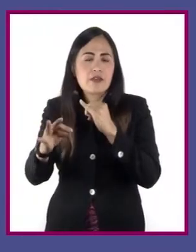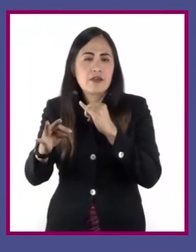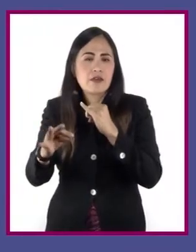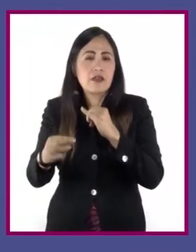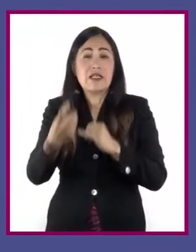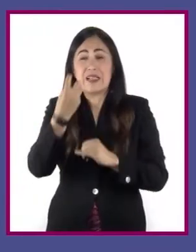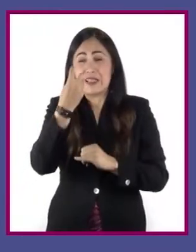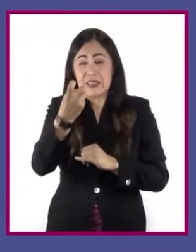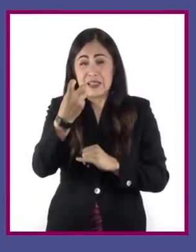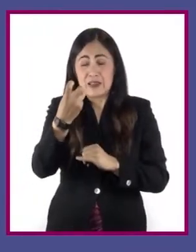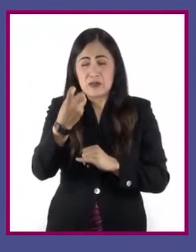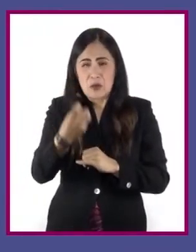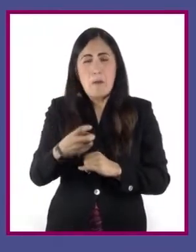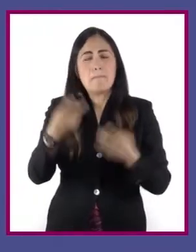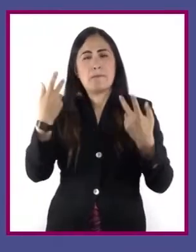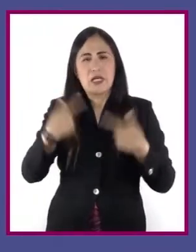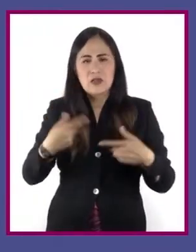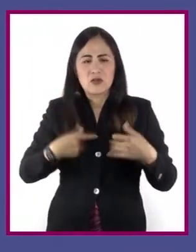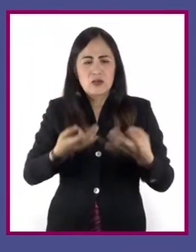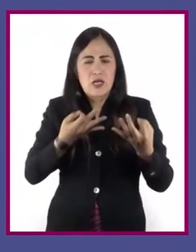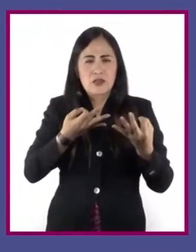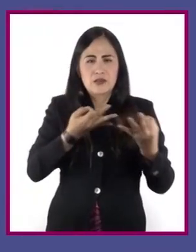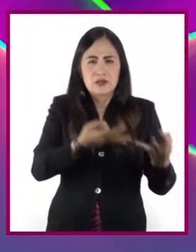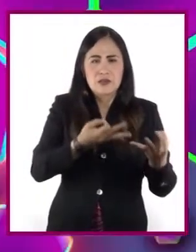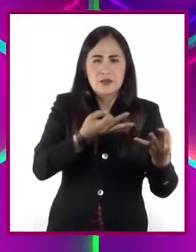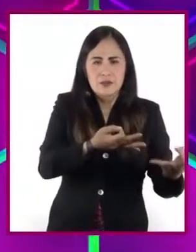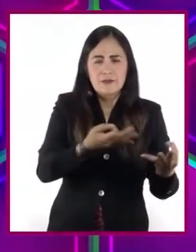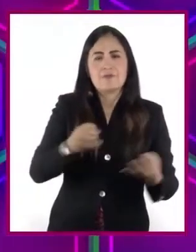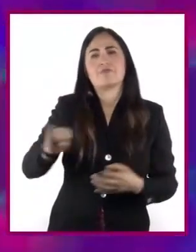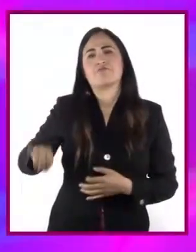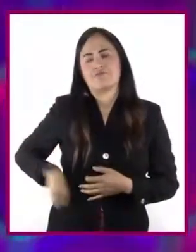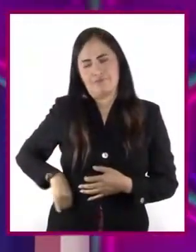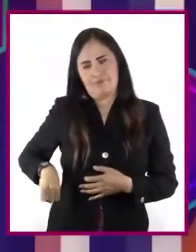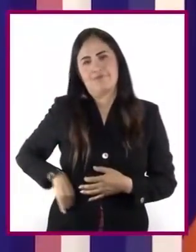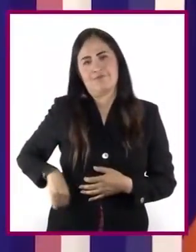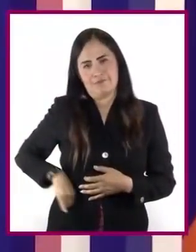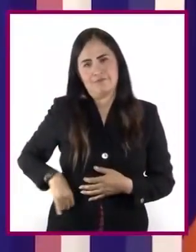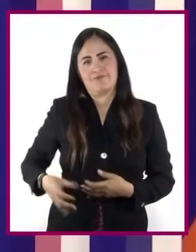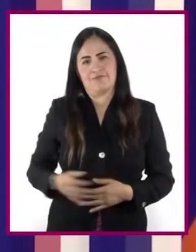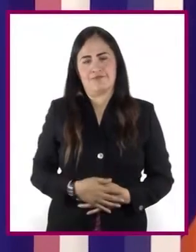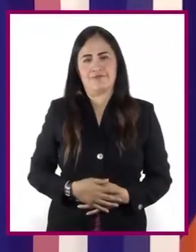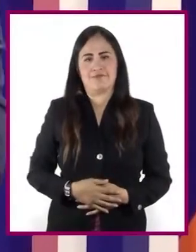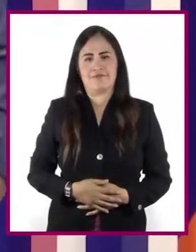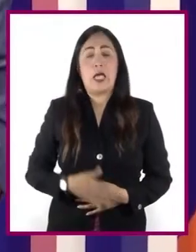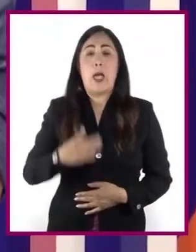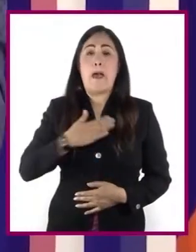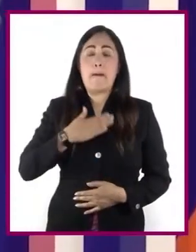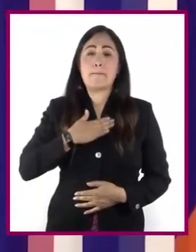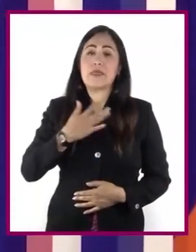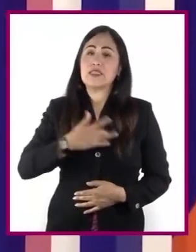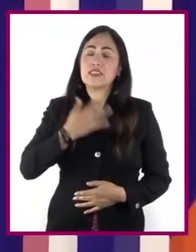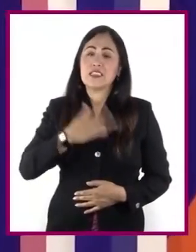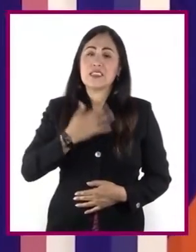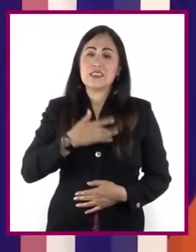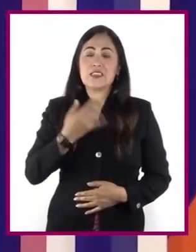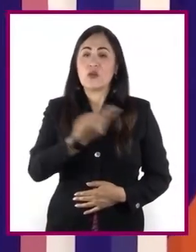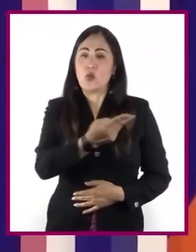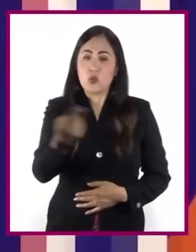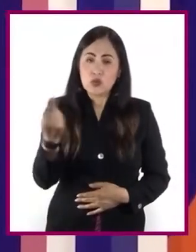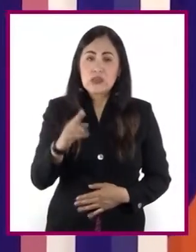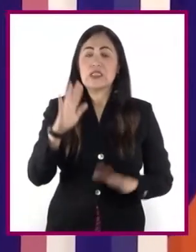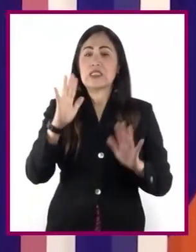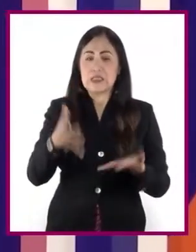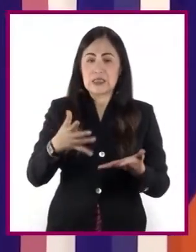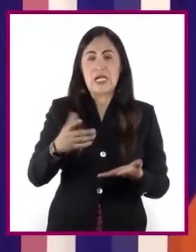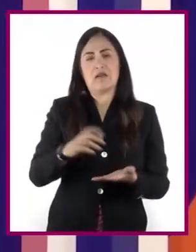veces conecta más el espectador. Pues a mí me parece que ustedes pueden ya ir haciendo su